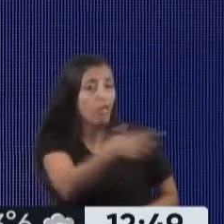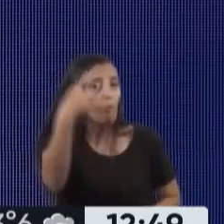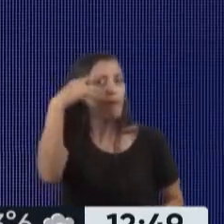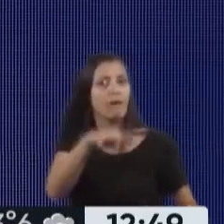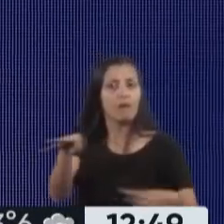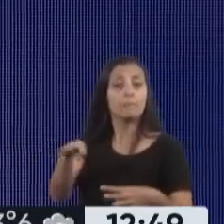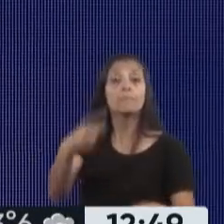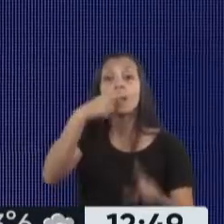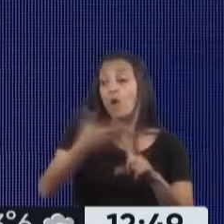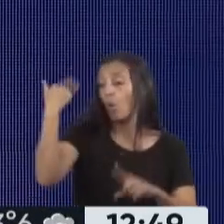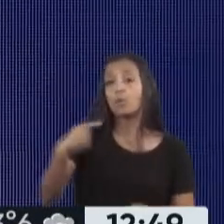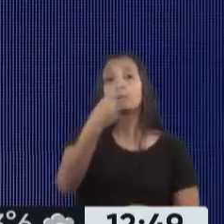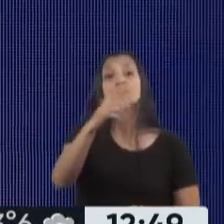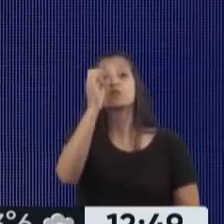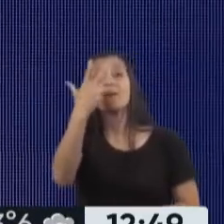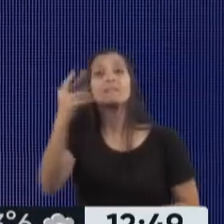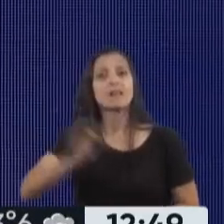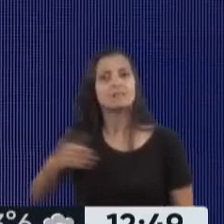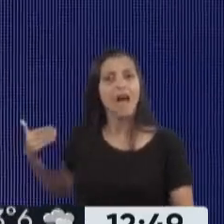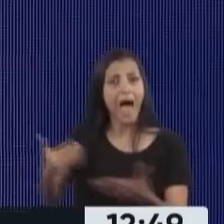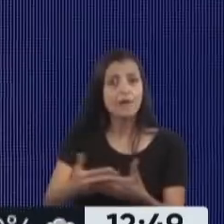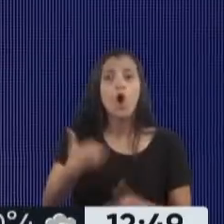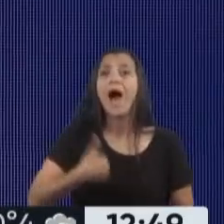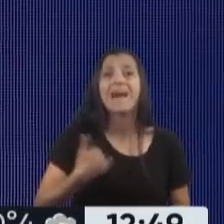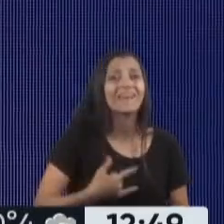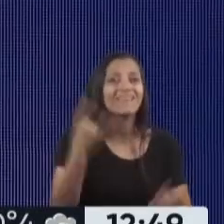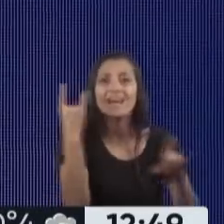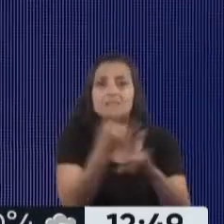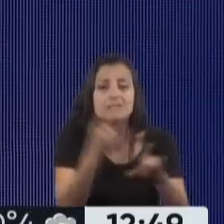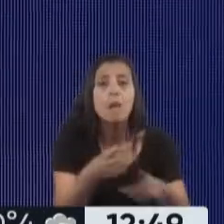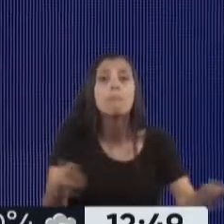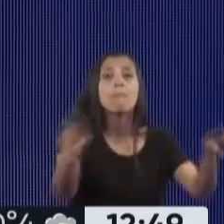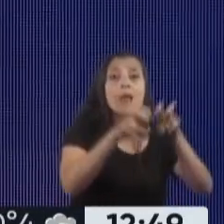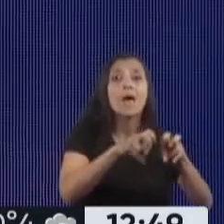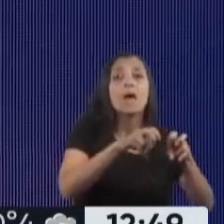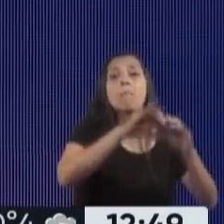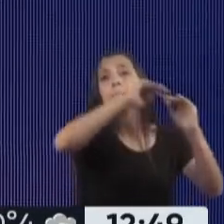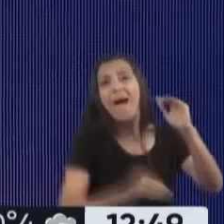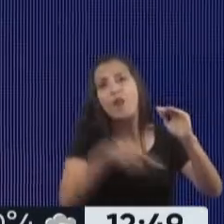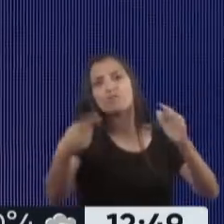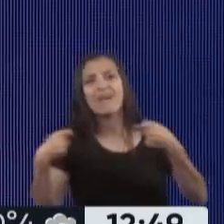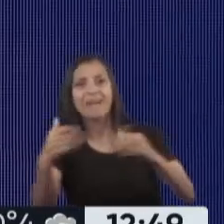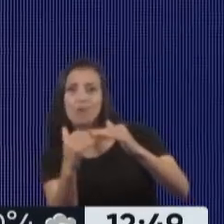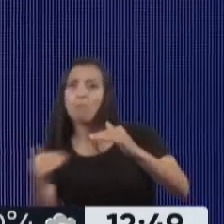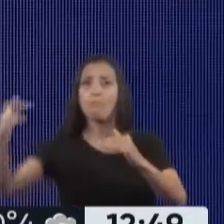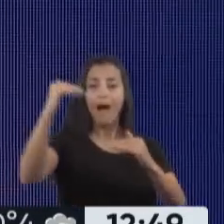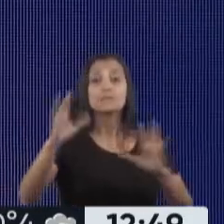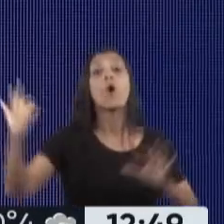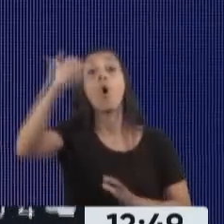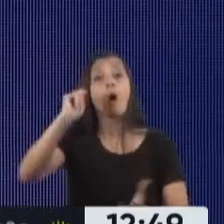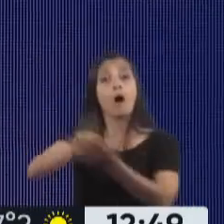de los últimos 123 años Argentina tuvo déficit en 113. Los 10 que no tuvo es porque estaba en default.